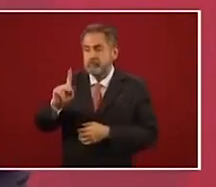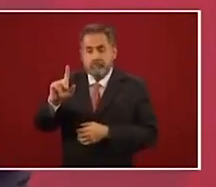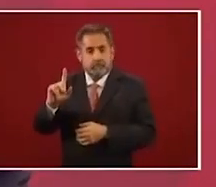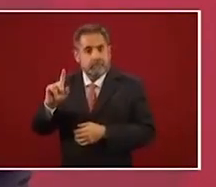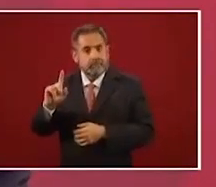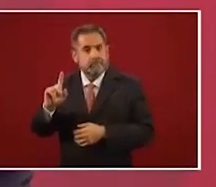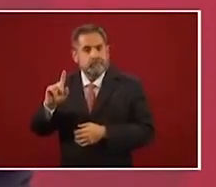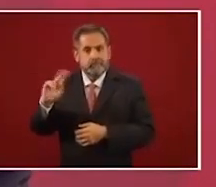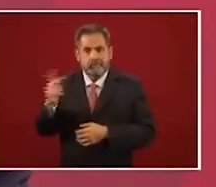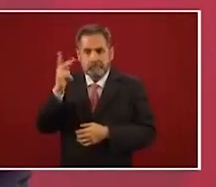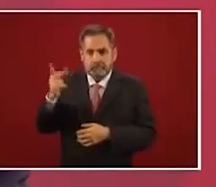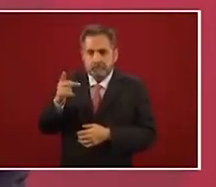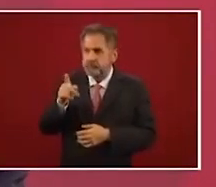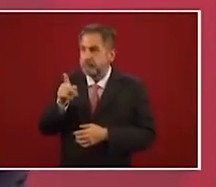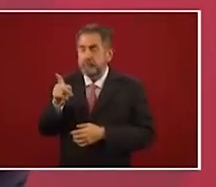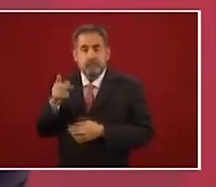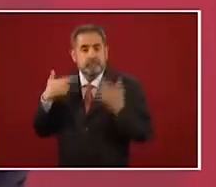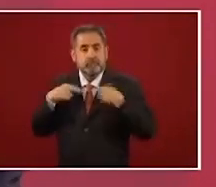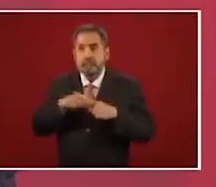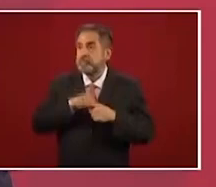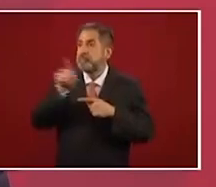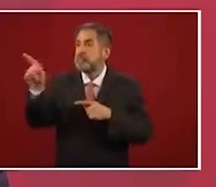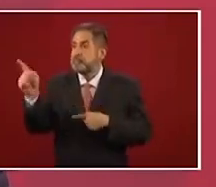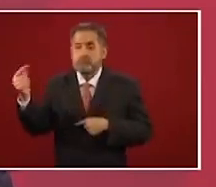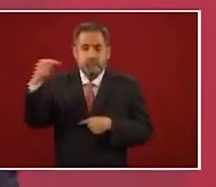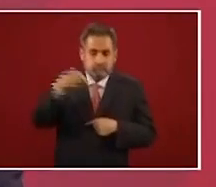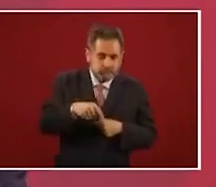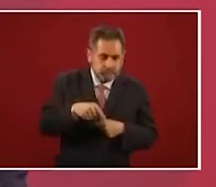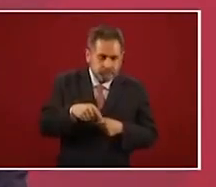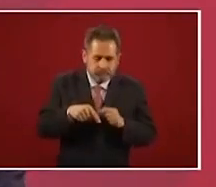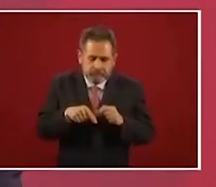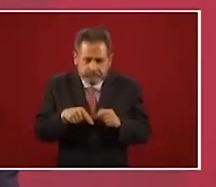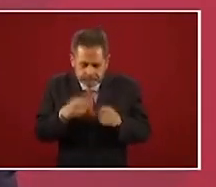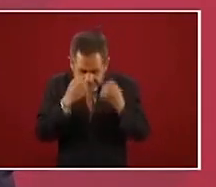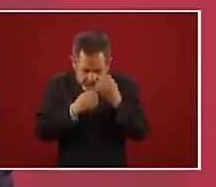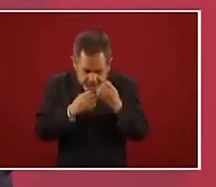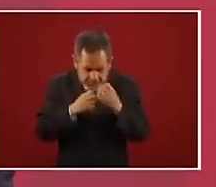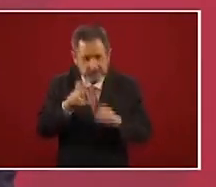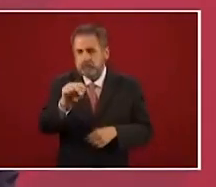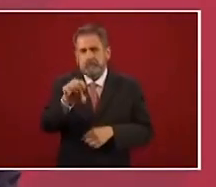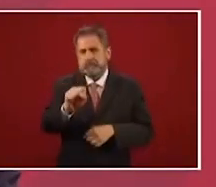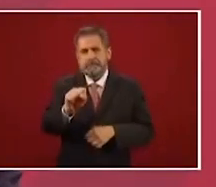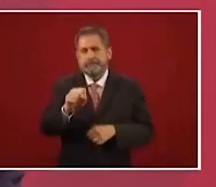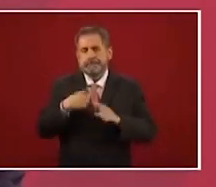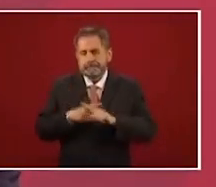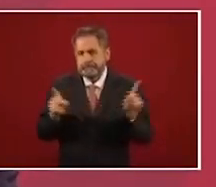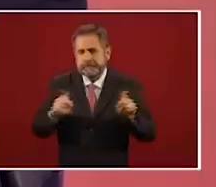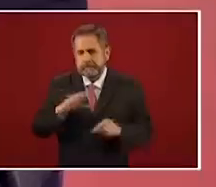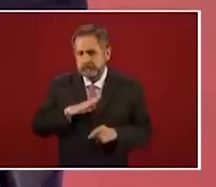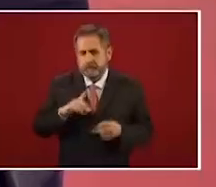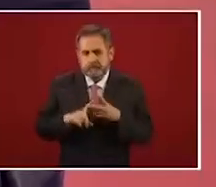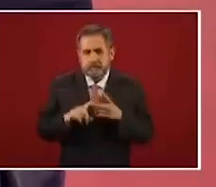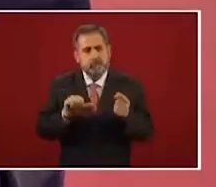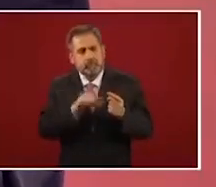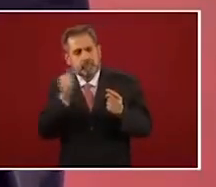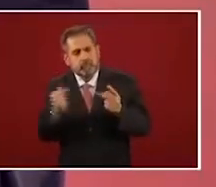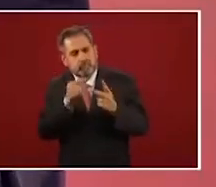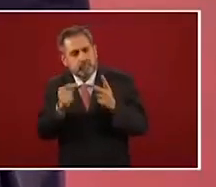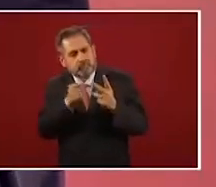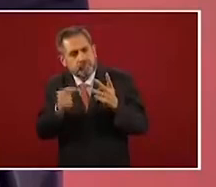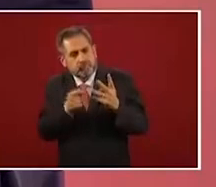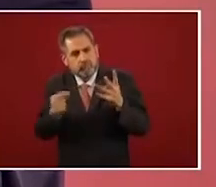estado en Wuhan, China, resultó negativo al nuevo coronavirus 2019, resultó también negativo a varios otros